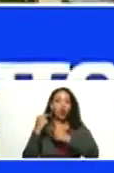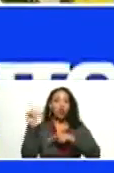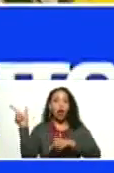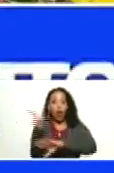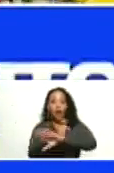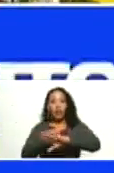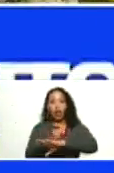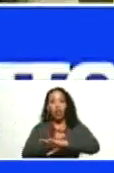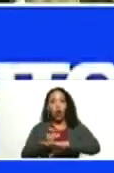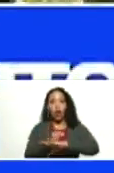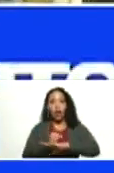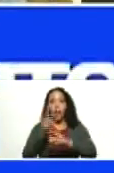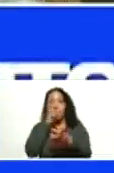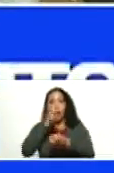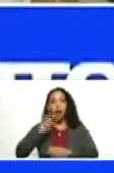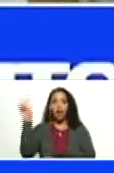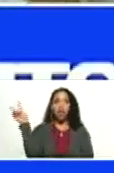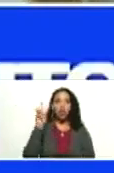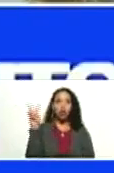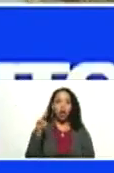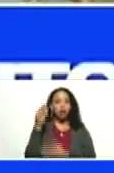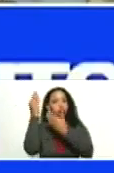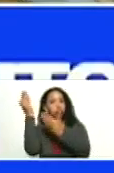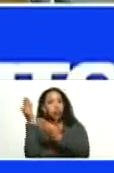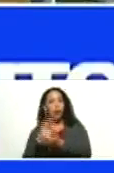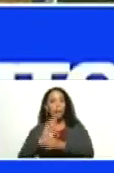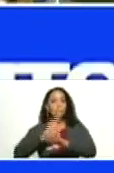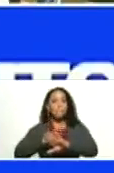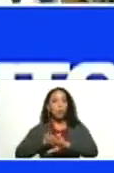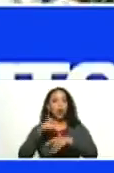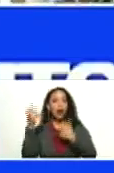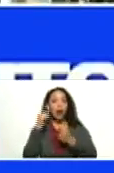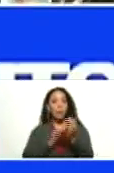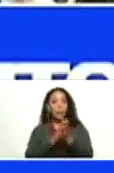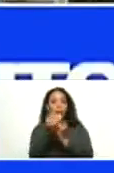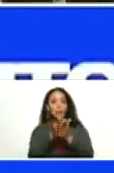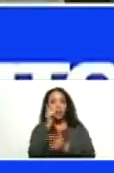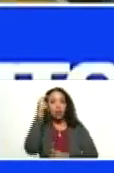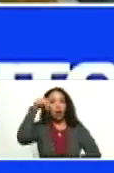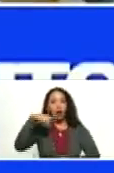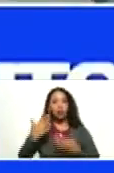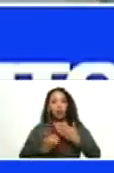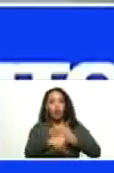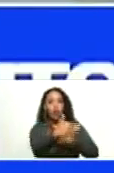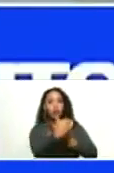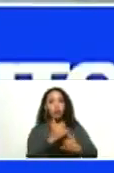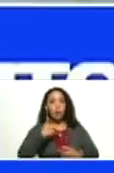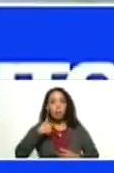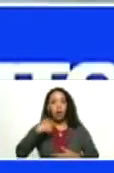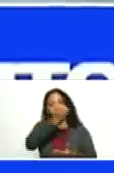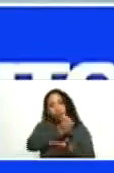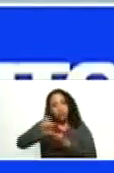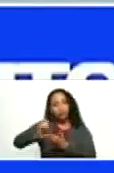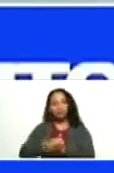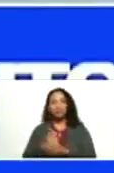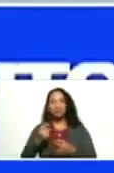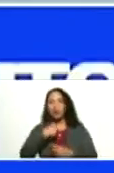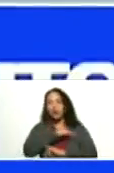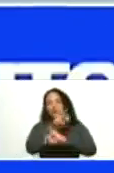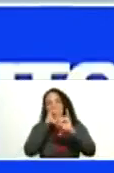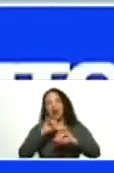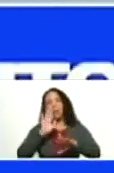gobernador, del Banco de Venezuela y a usted por este emprendimiento, bueno, adelante con mi crédito. A mí me alegra mucho